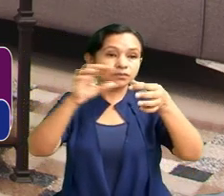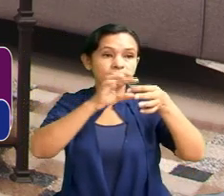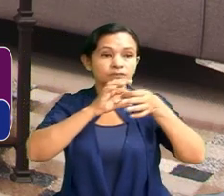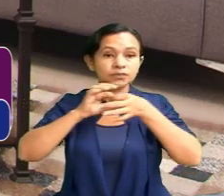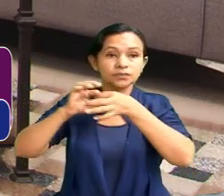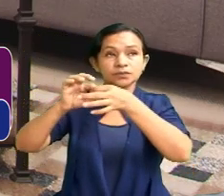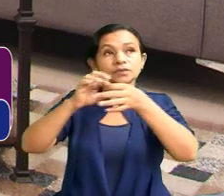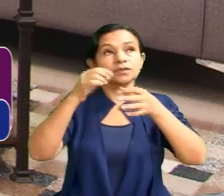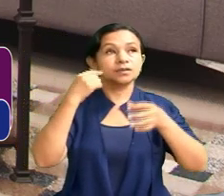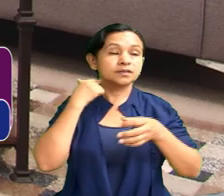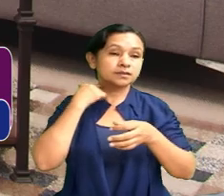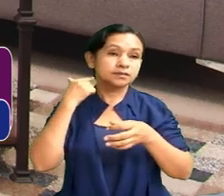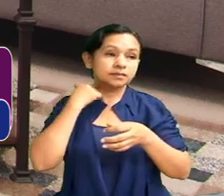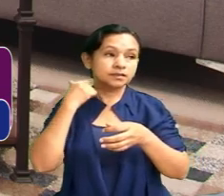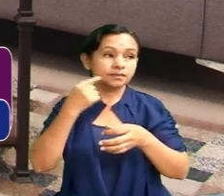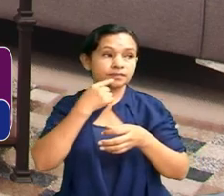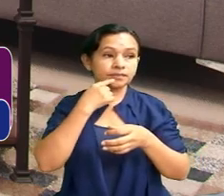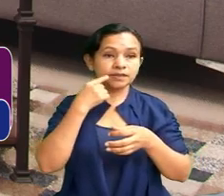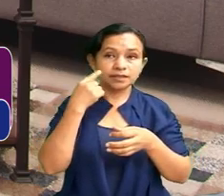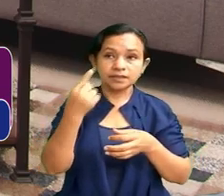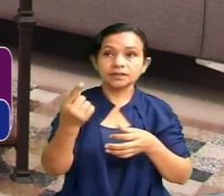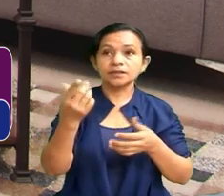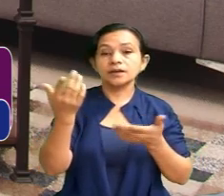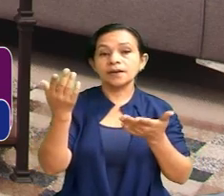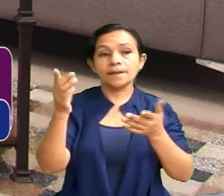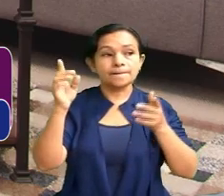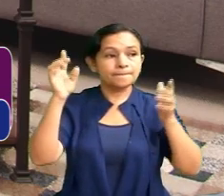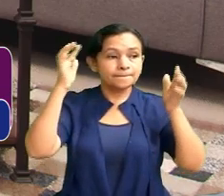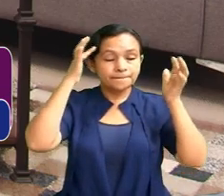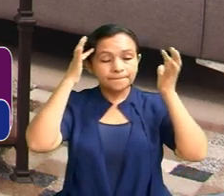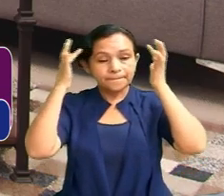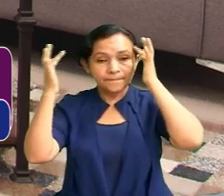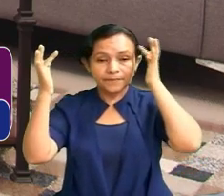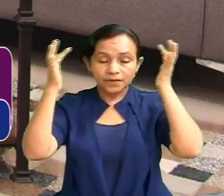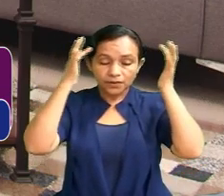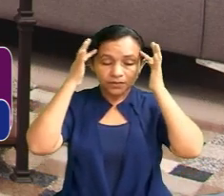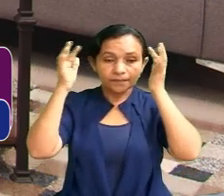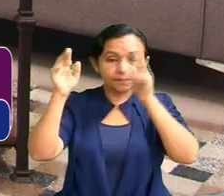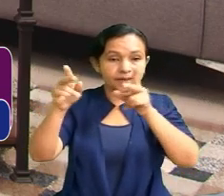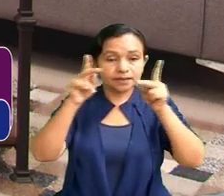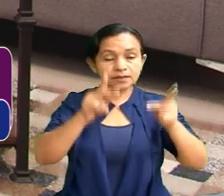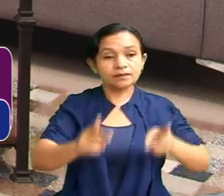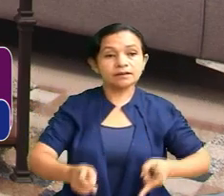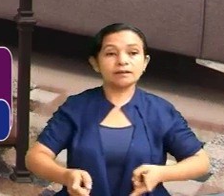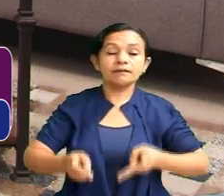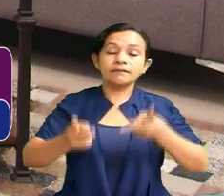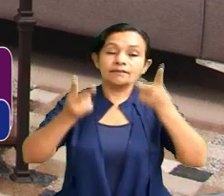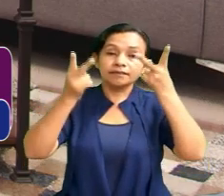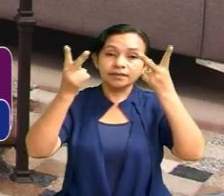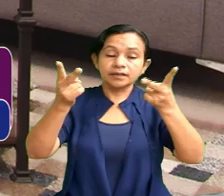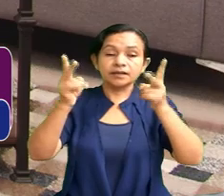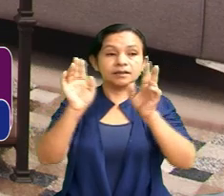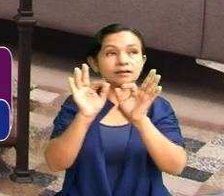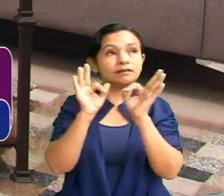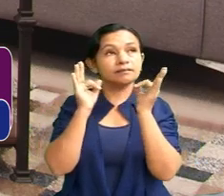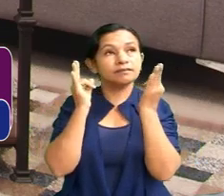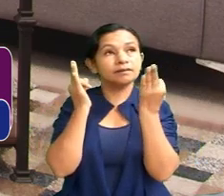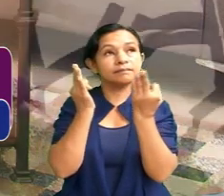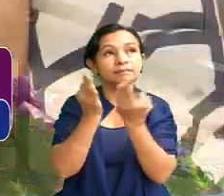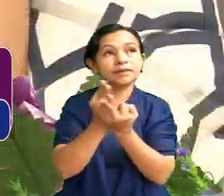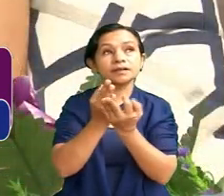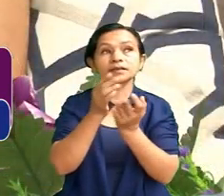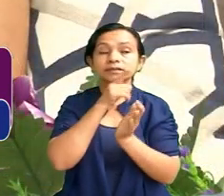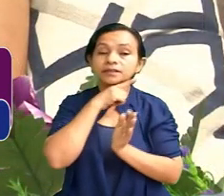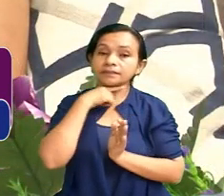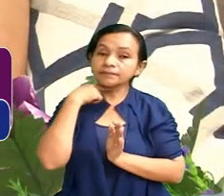lo hemos dicho siempre siempre está preocupado por la seguridad primero la protección de la vida verdad de la familia y si bien